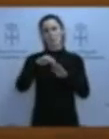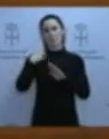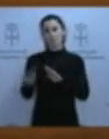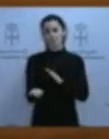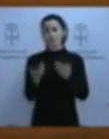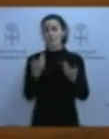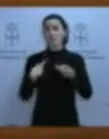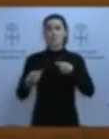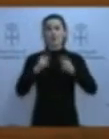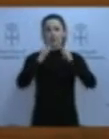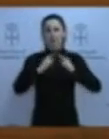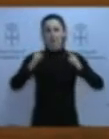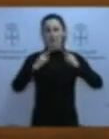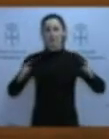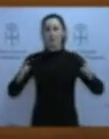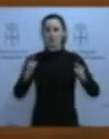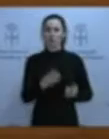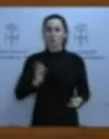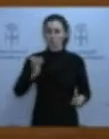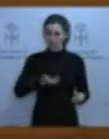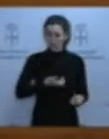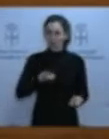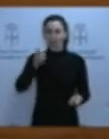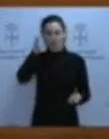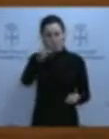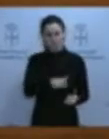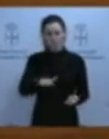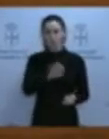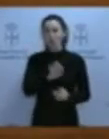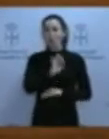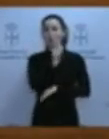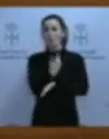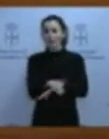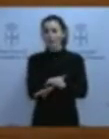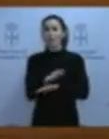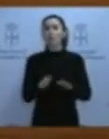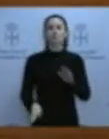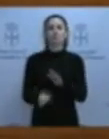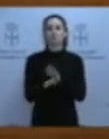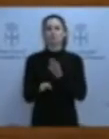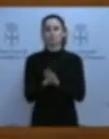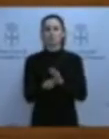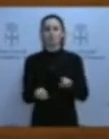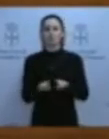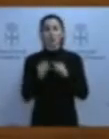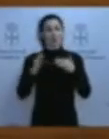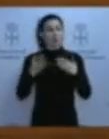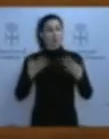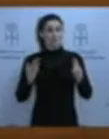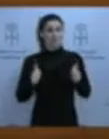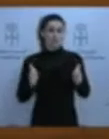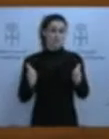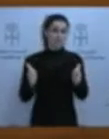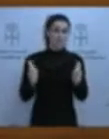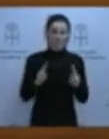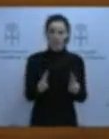Muchos mercados locales, comarcales o de barrio siguen, sin embargo, manteniendo un mínimo de vitalidad. Así